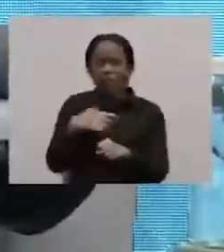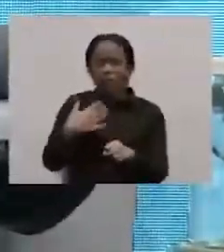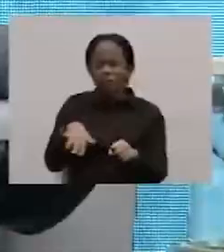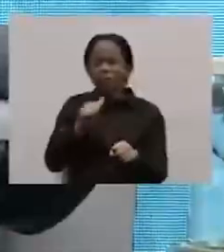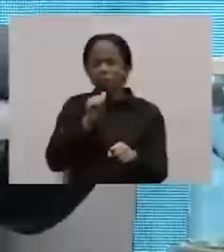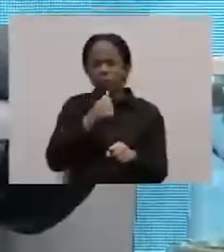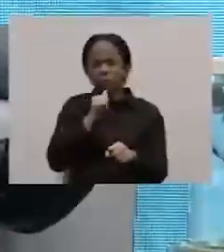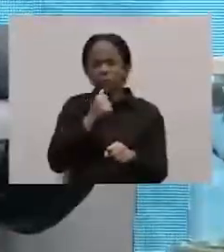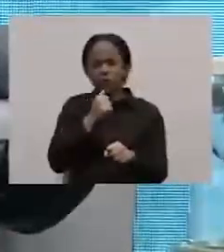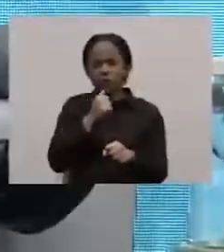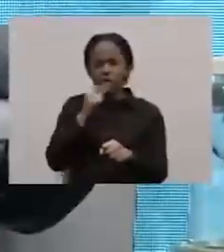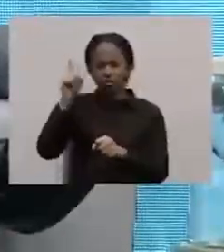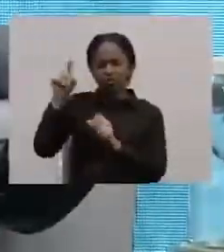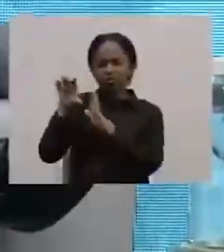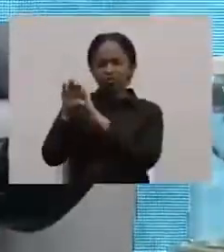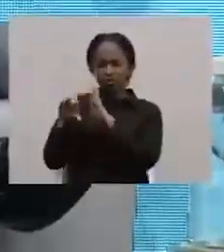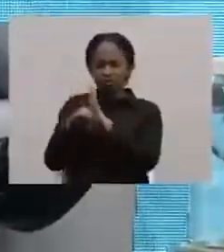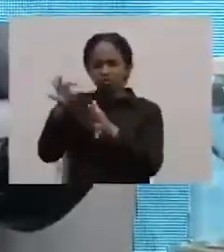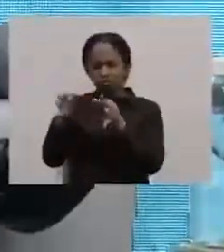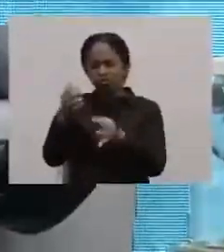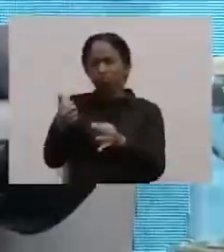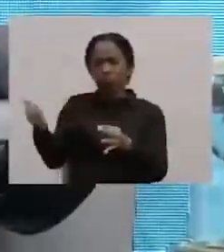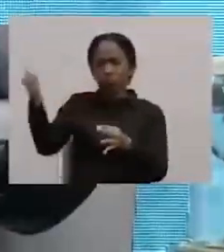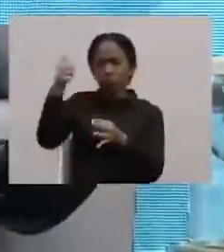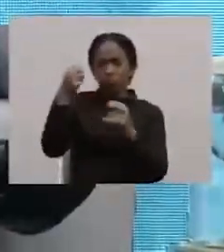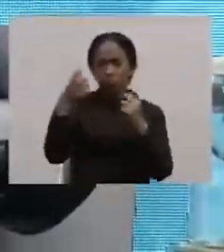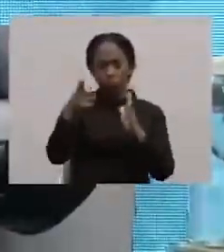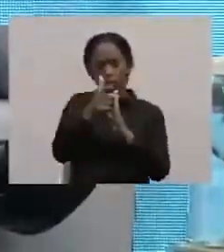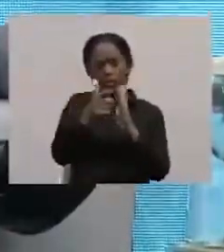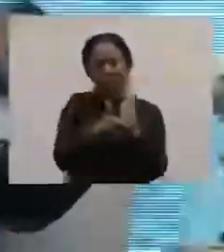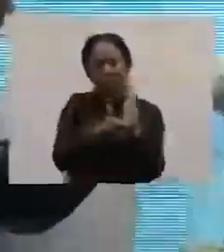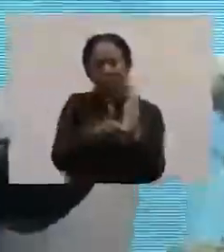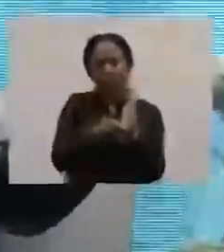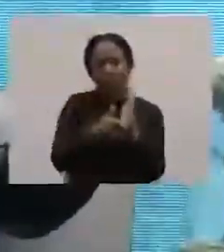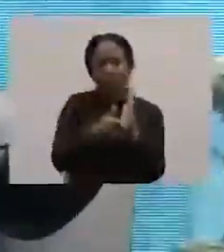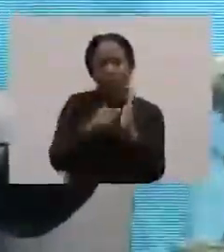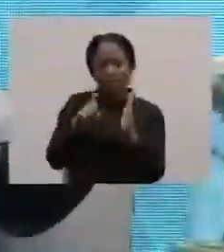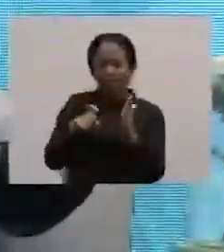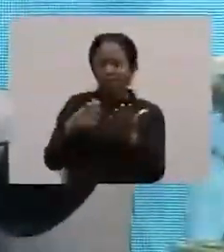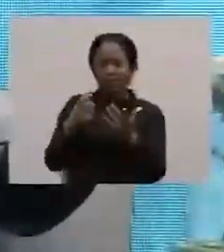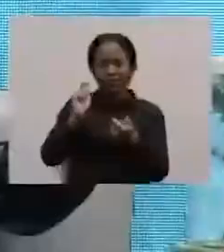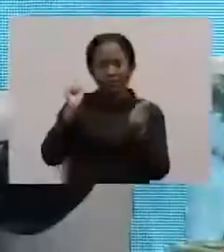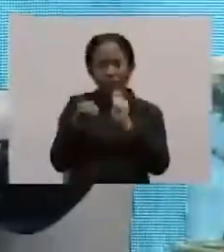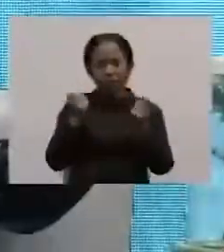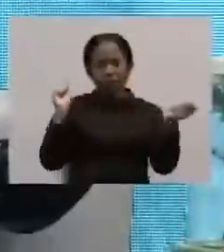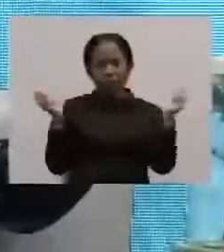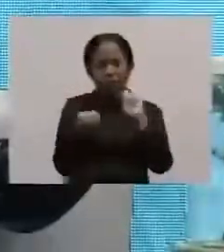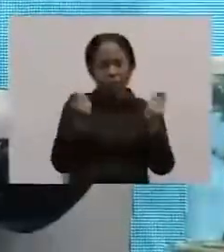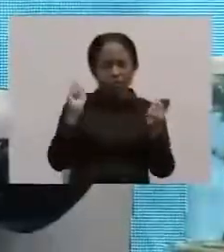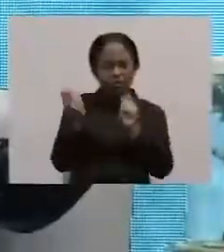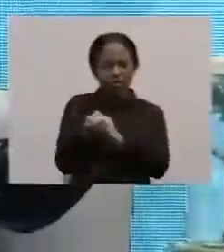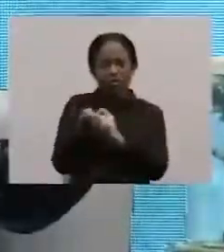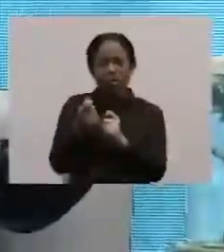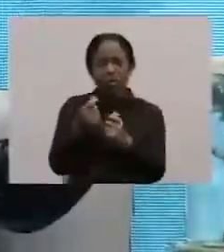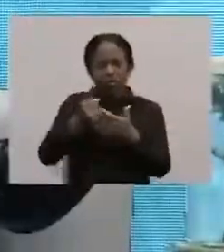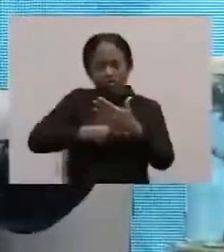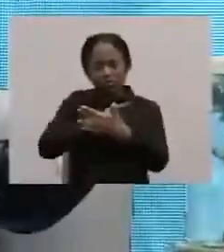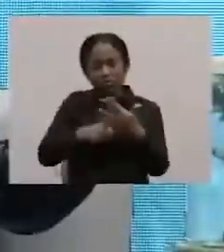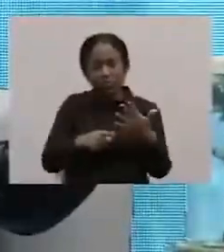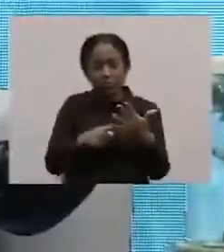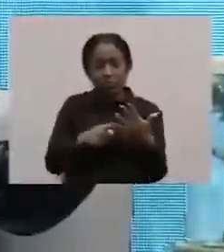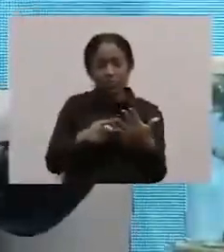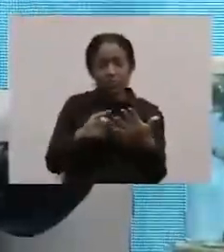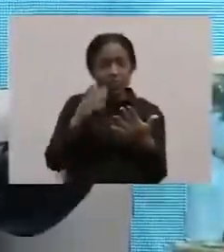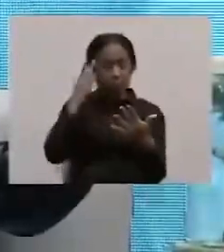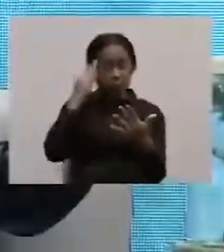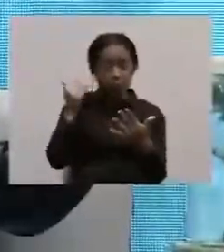en el Tribunal Constitucional, muchísimos artículos han tenido que ser derogados, porque ahí no se ejerció en